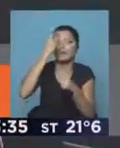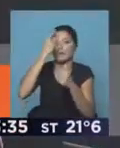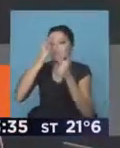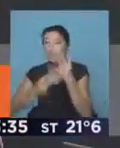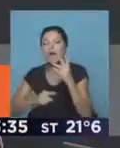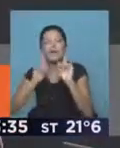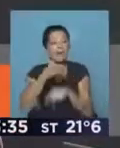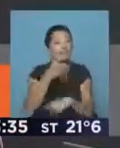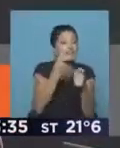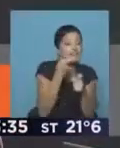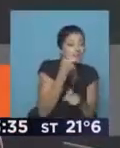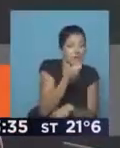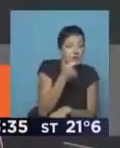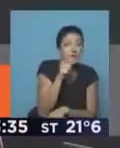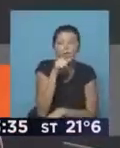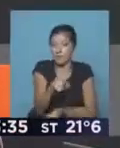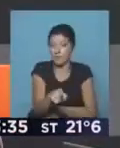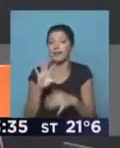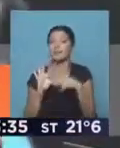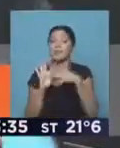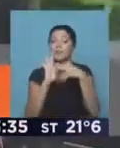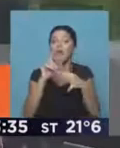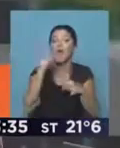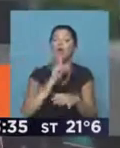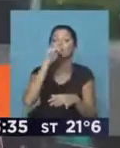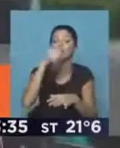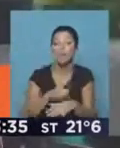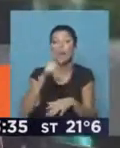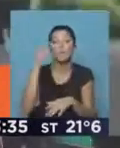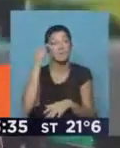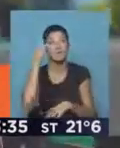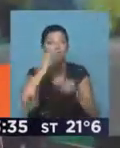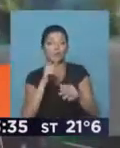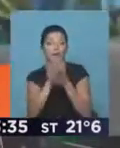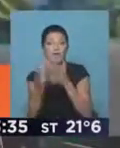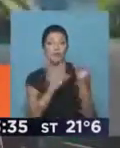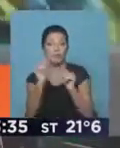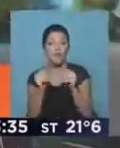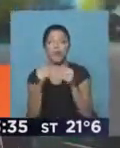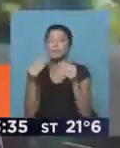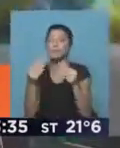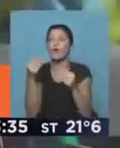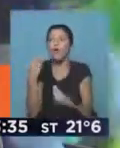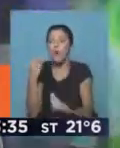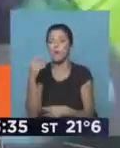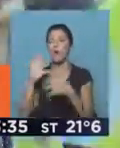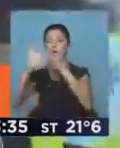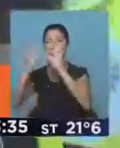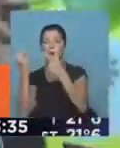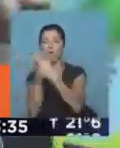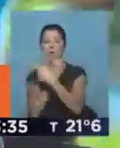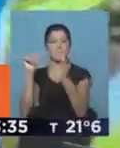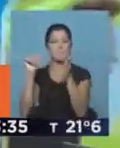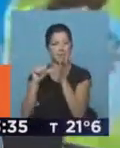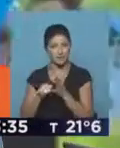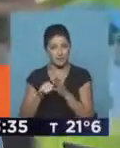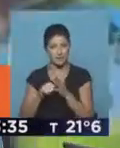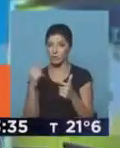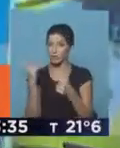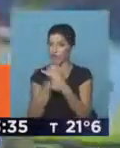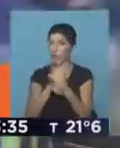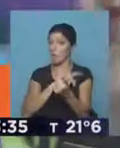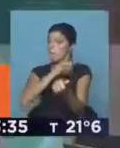necesitan de Turquía porque está en la OTAN, por los migrantes y demás. Entonces, ¿cómo lidia Europa con estos líderes, que son además líderes, como yo decía al principio, muy